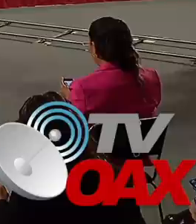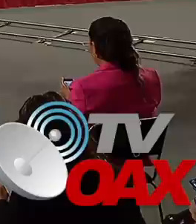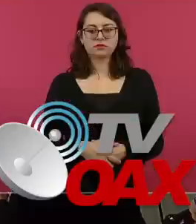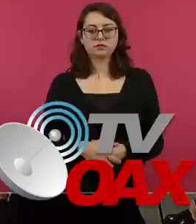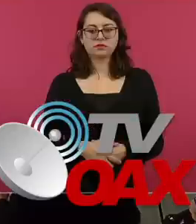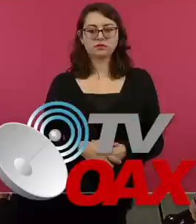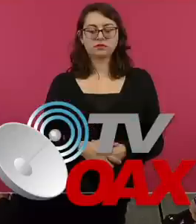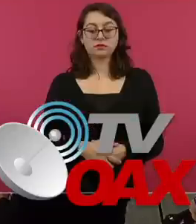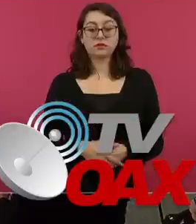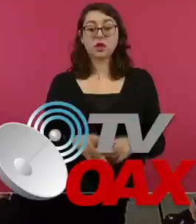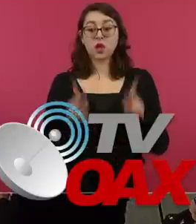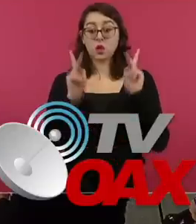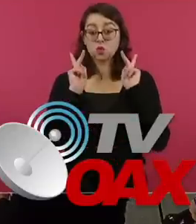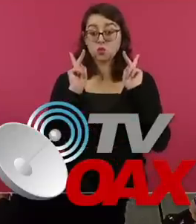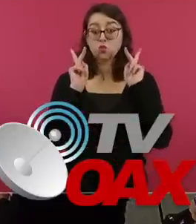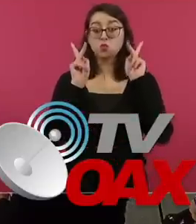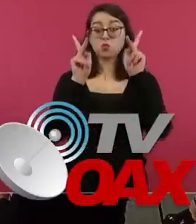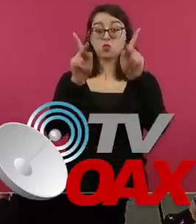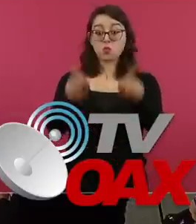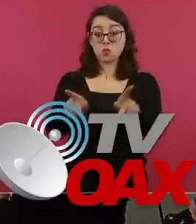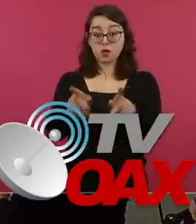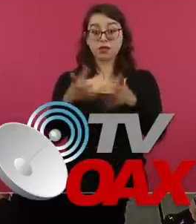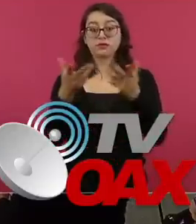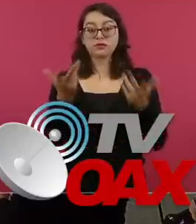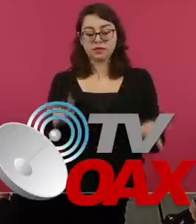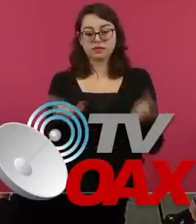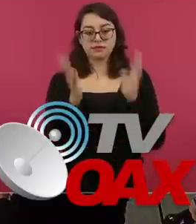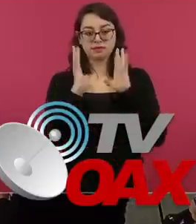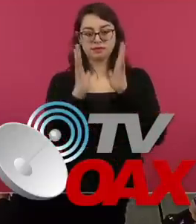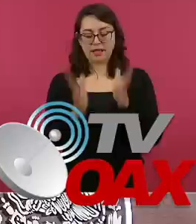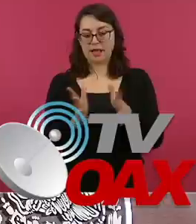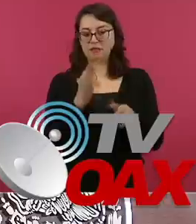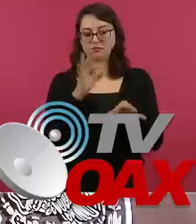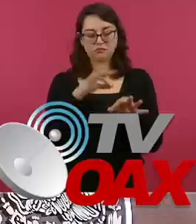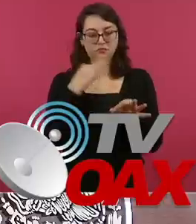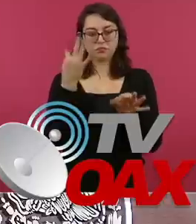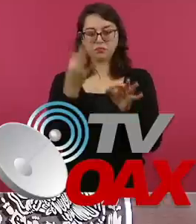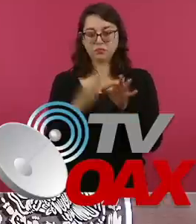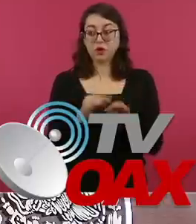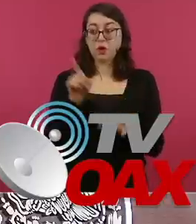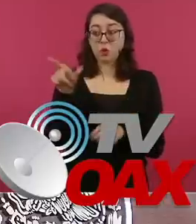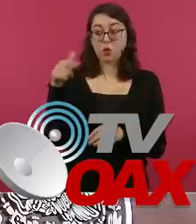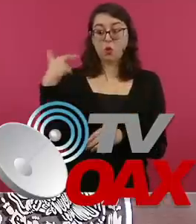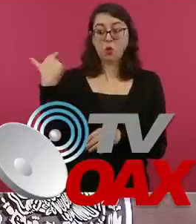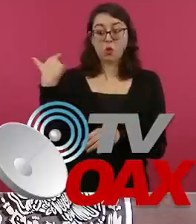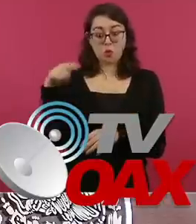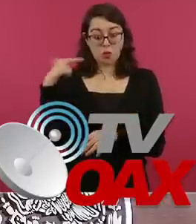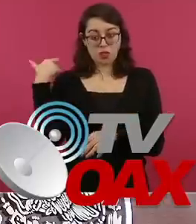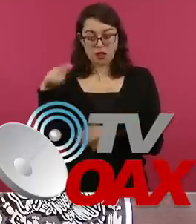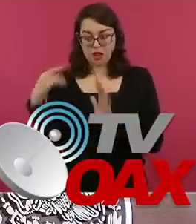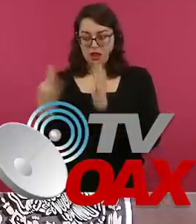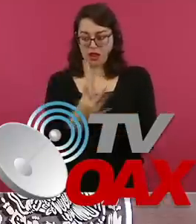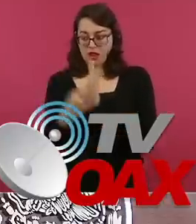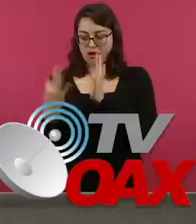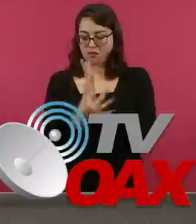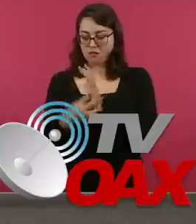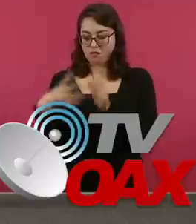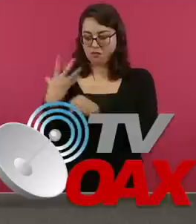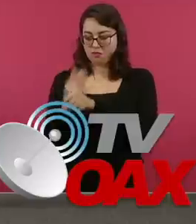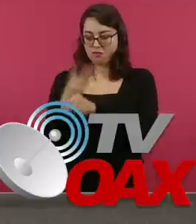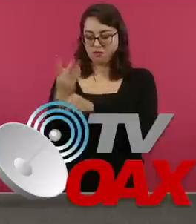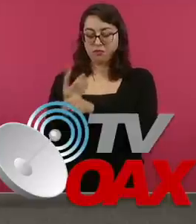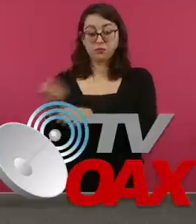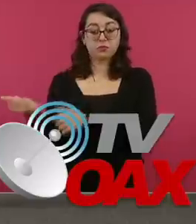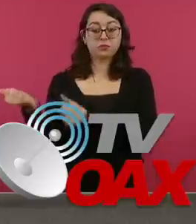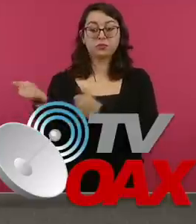ya se tienen 17 traves fabricadas en Guadalajara. Este puente, la estructura metálica, está siendo fabricada en Guadalajara. Ya se tiene el torón en campo para